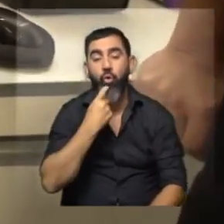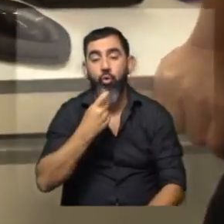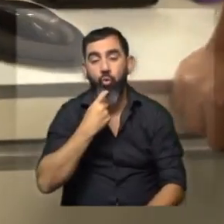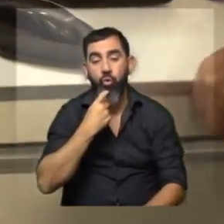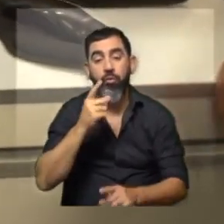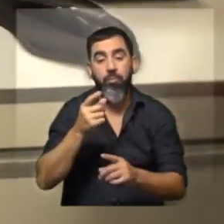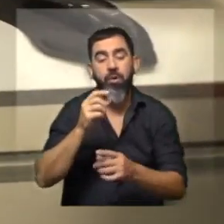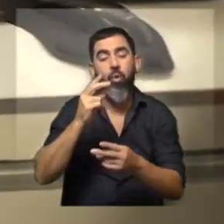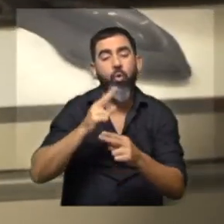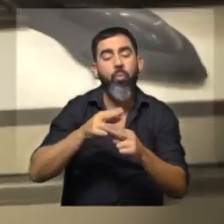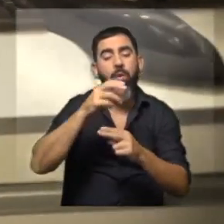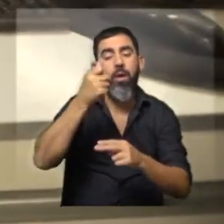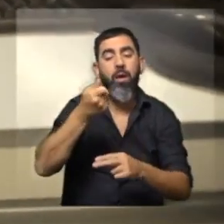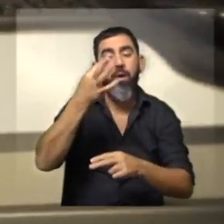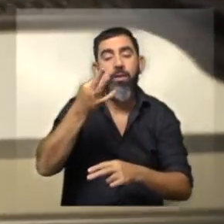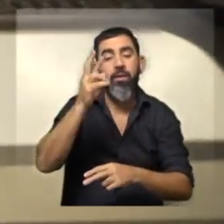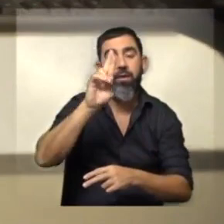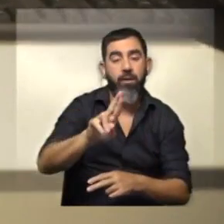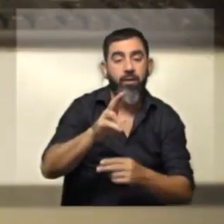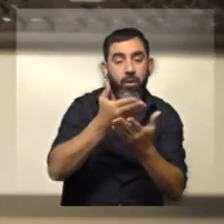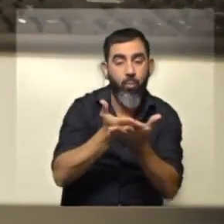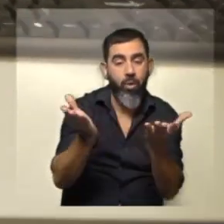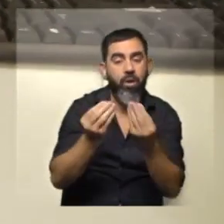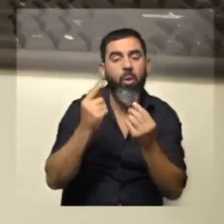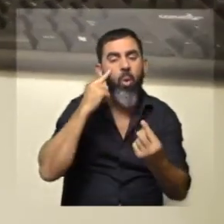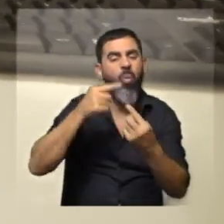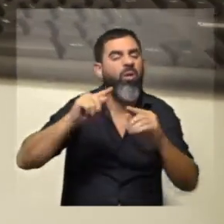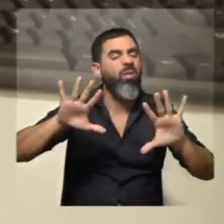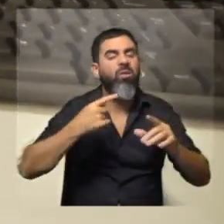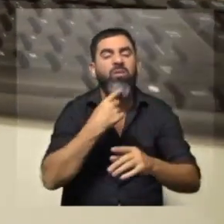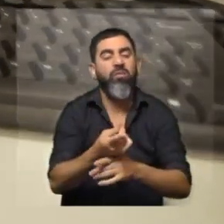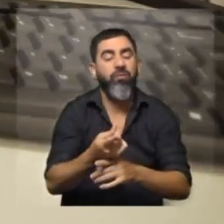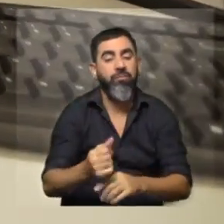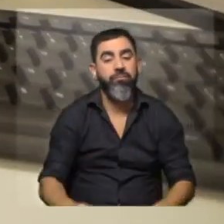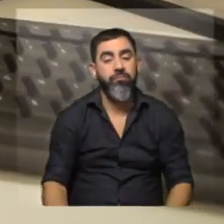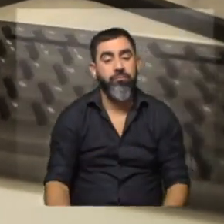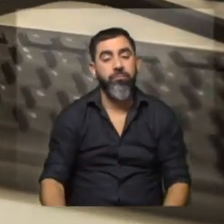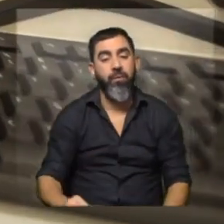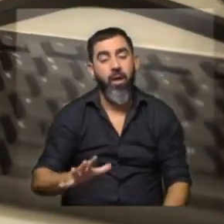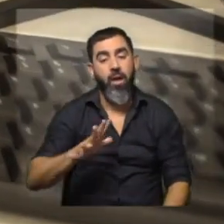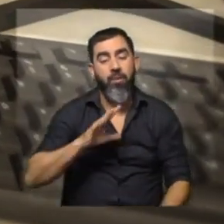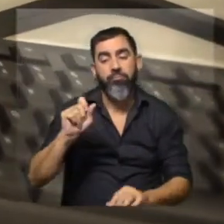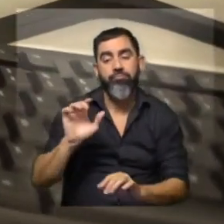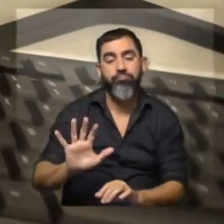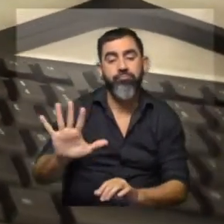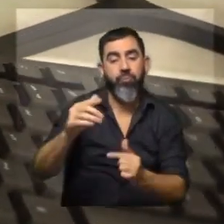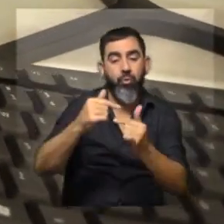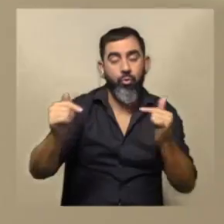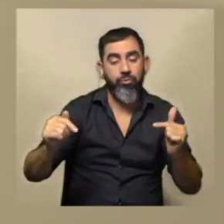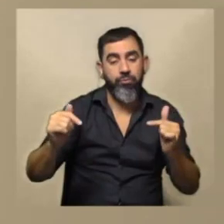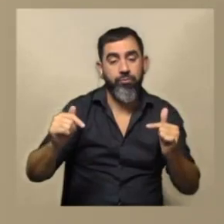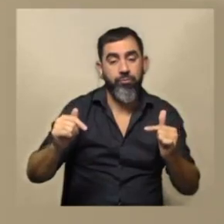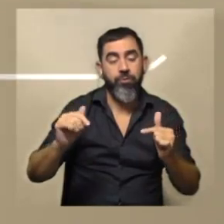llama ATR. Bien. ¿Cuál es la función? Esto obtiene un espectro que es característico y